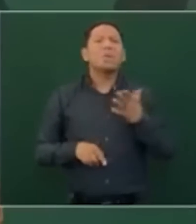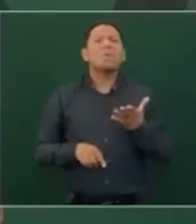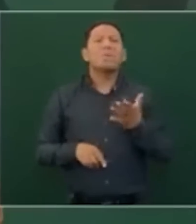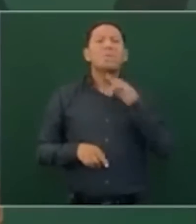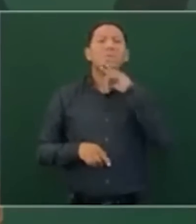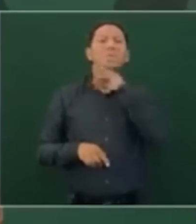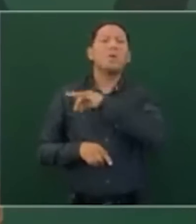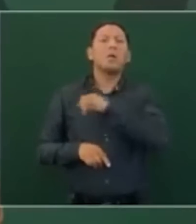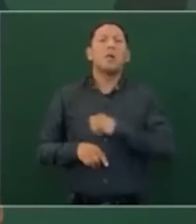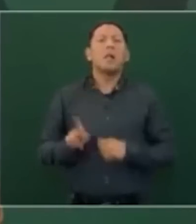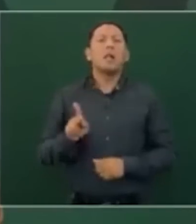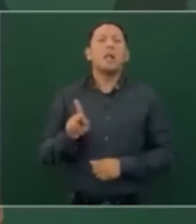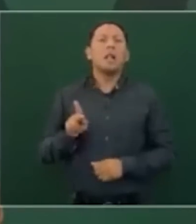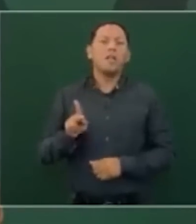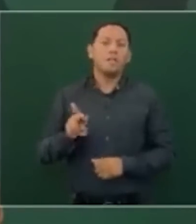parafernalia,